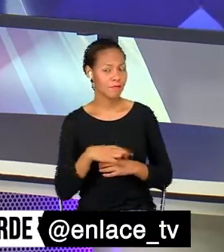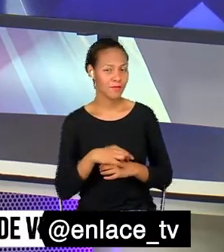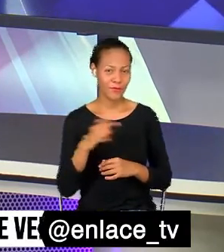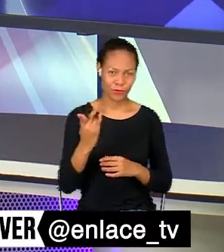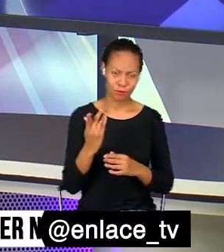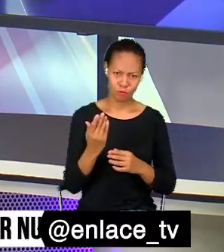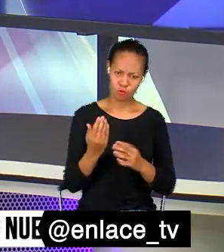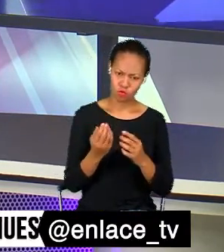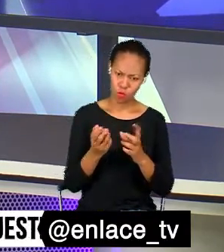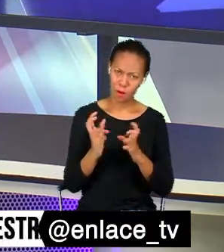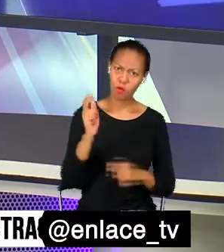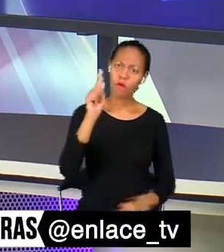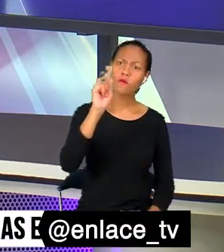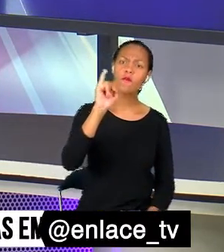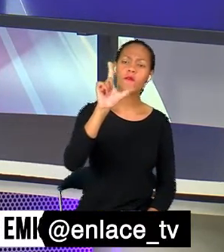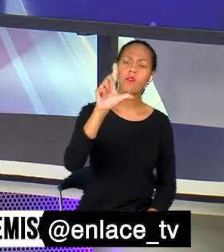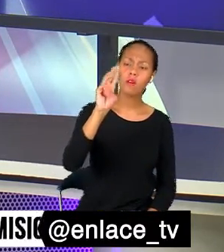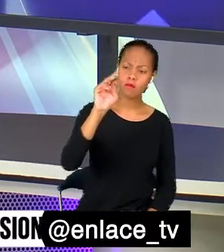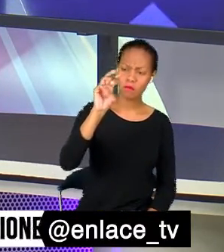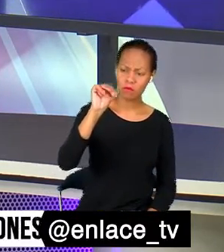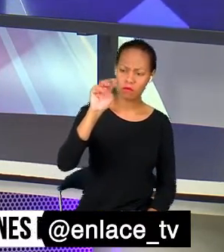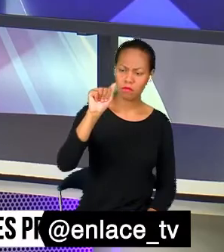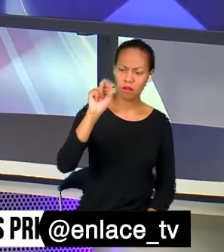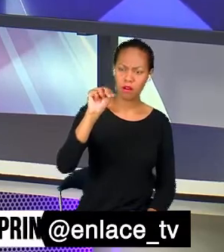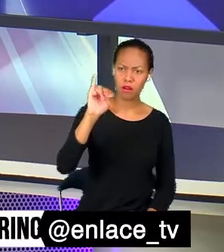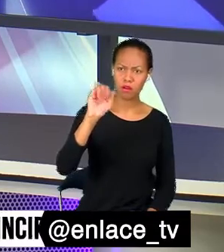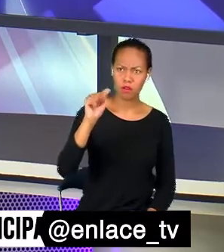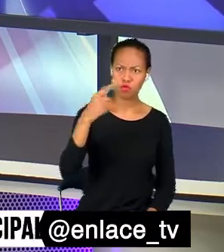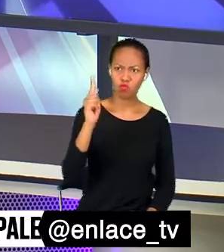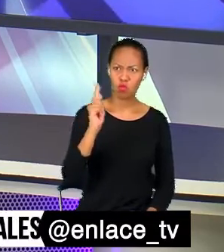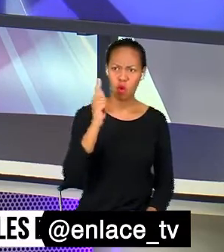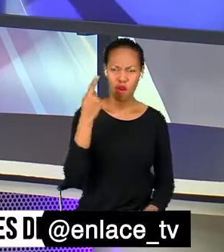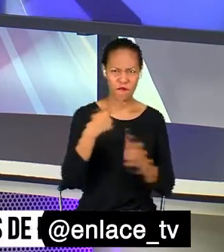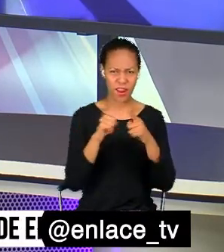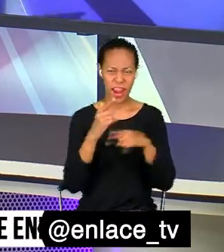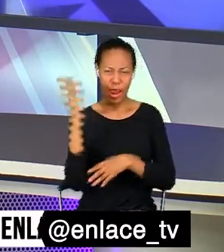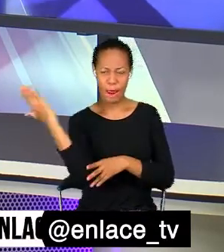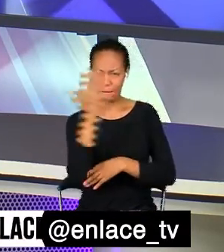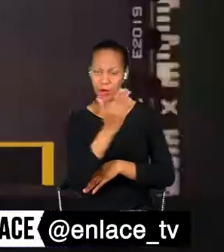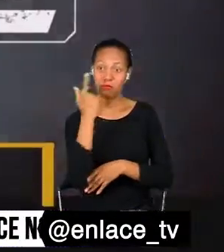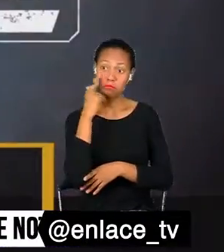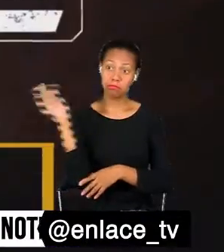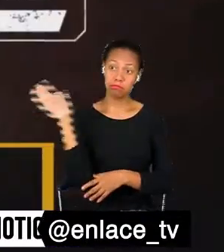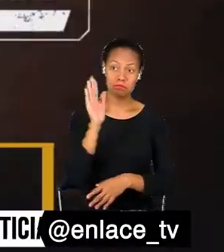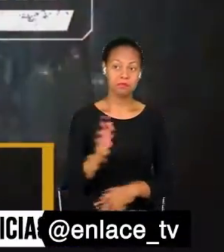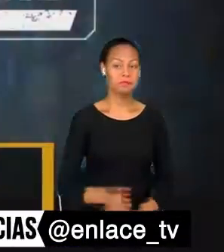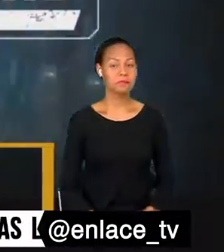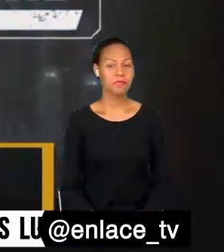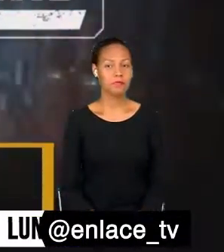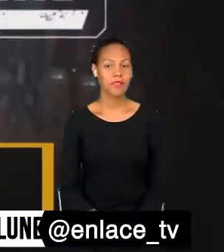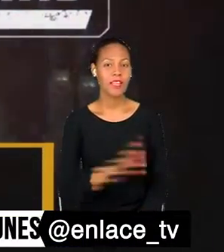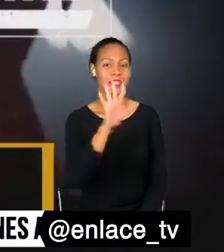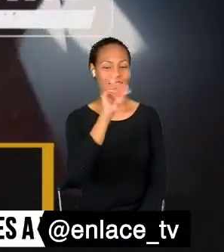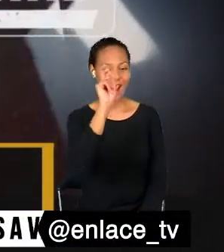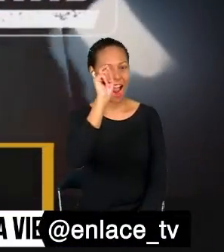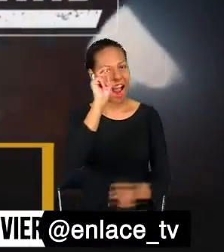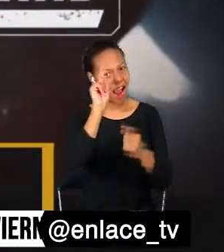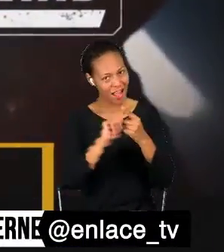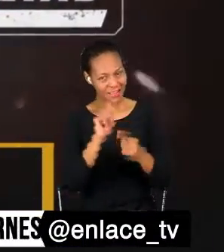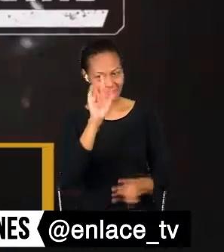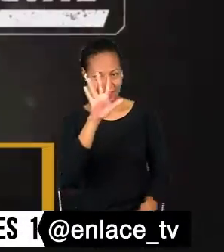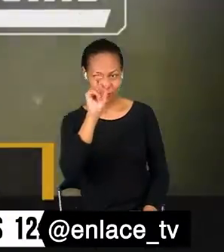tarde estará ahora cargada de la mejor información del cine nacional e internacional. De 5:00 a 5:30 de la tarde los miércoles